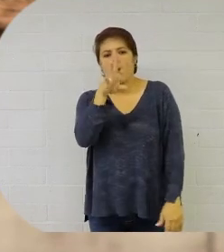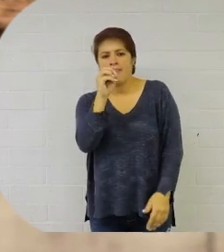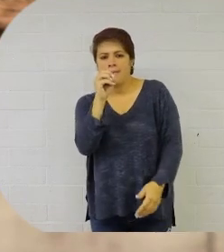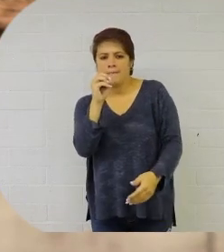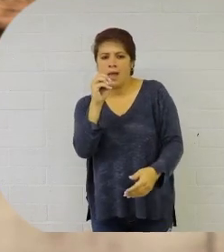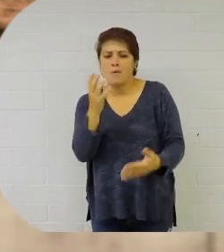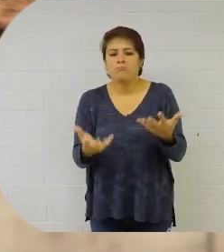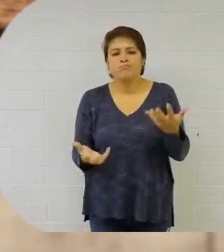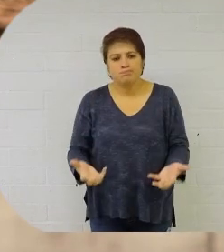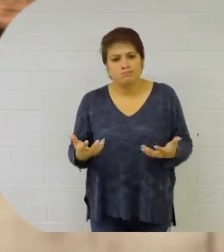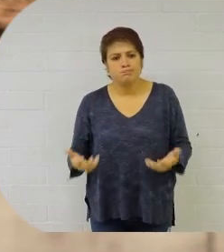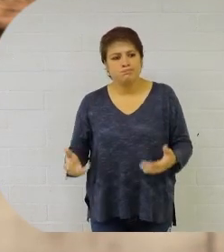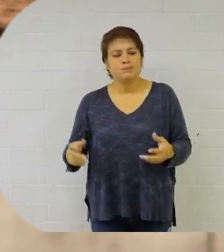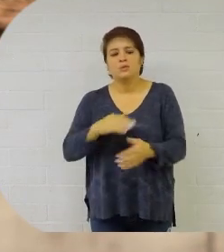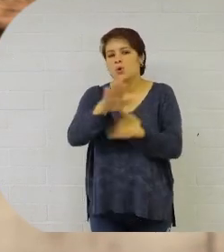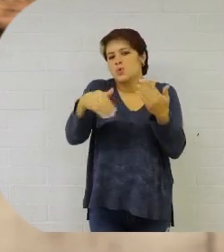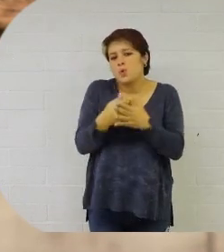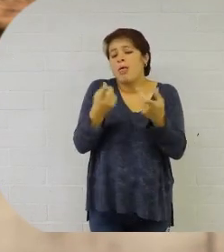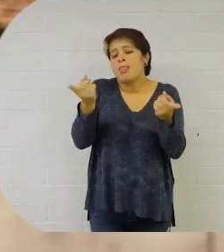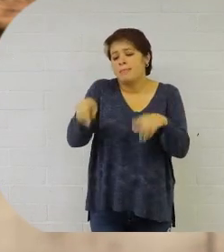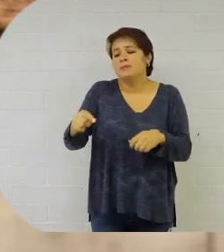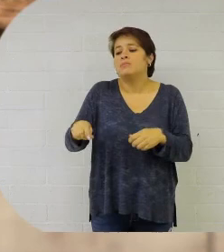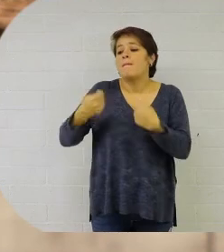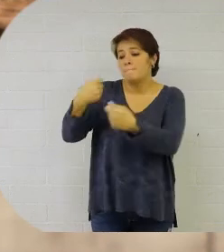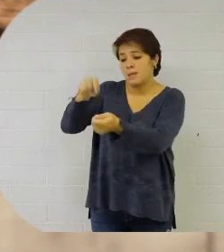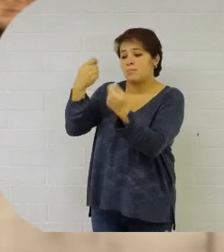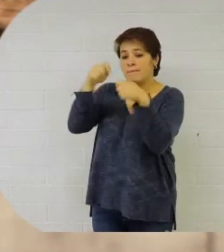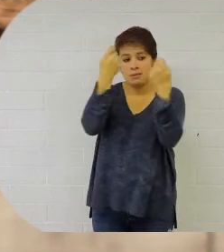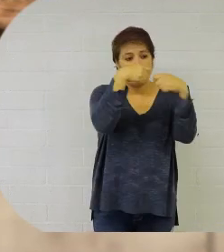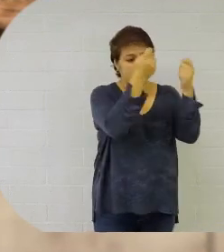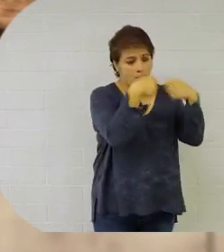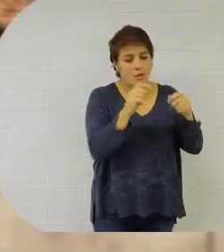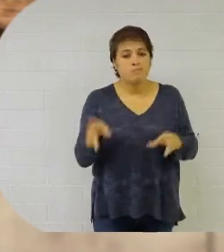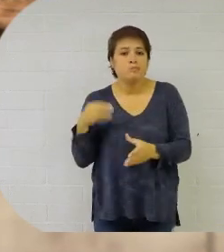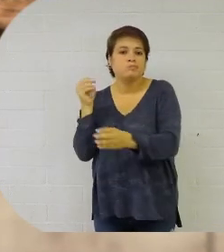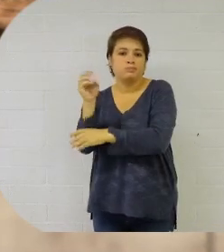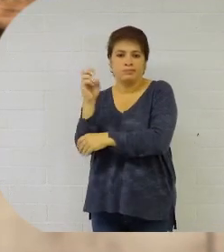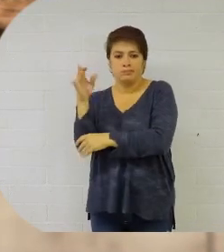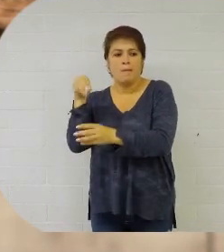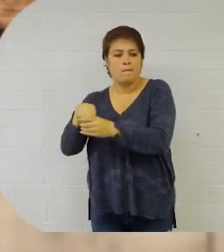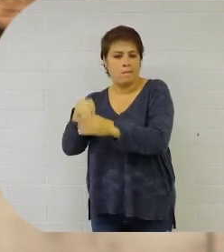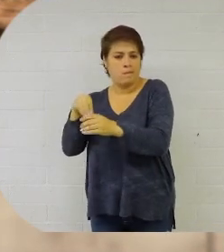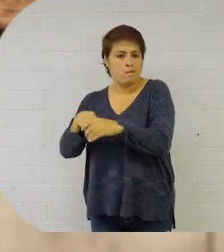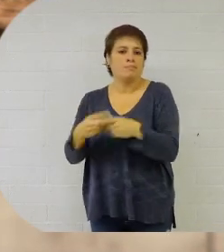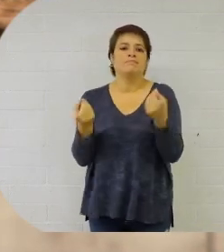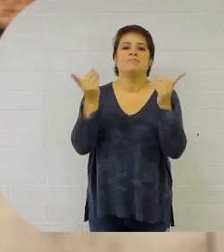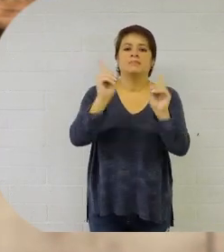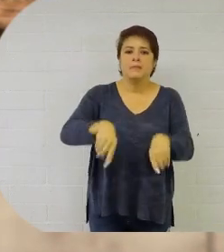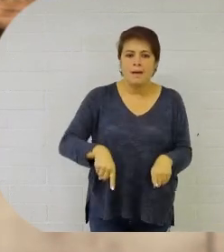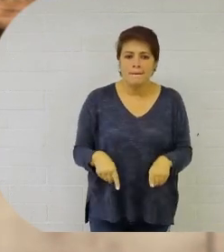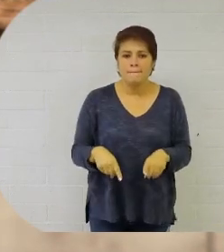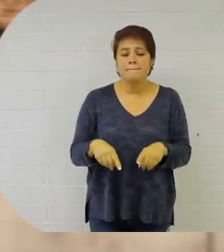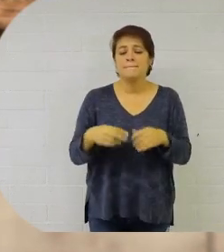mil pesos por cada tonelada que recojan. Además, lo que puedan vender. Y se les consigna en una cuenta. De